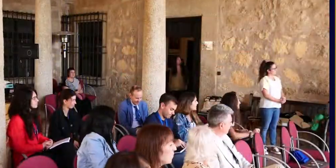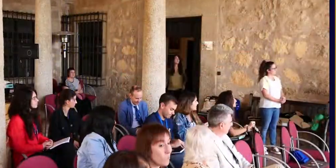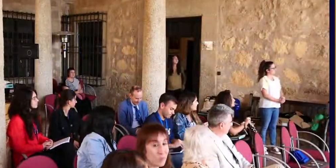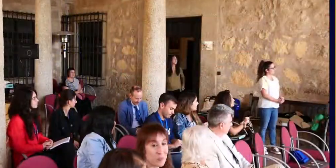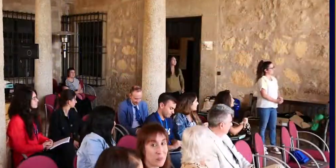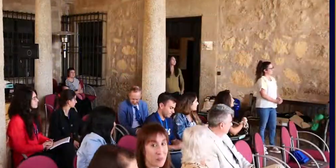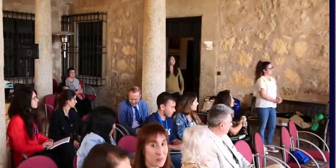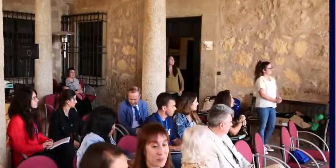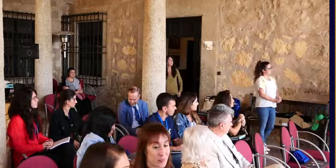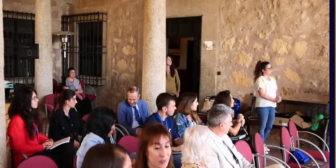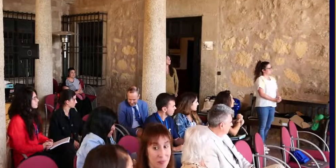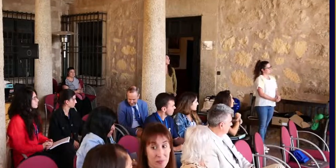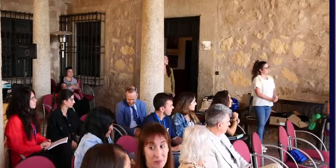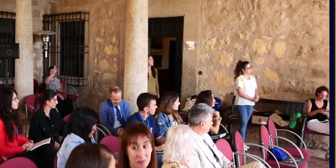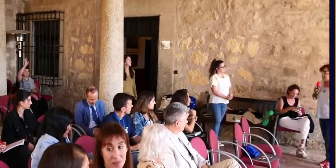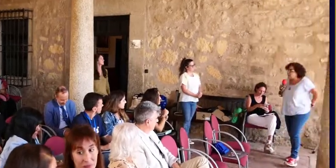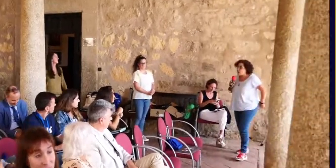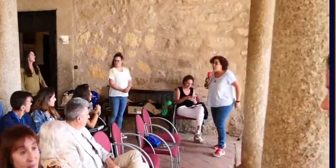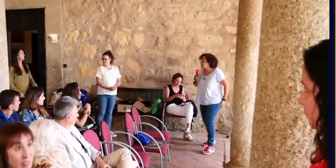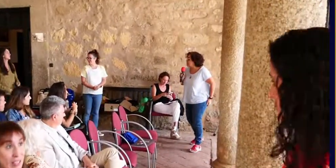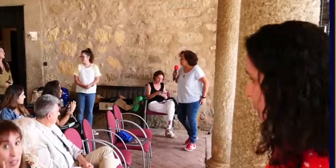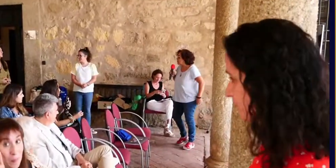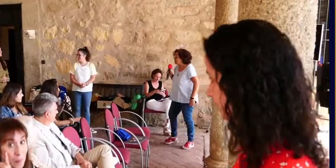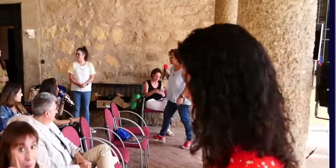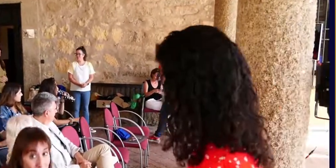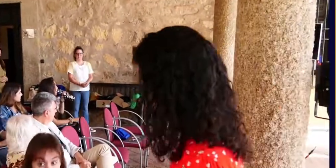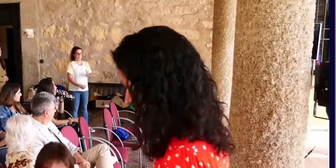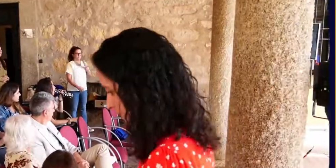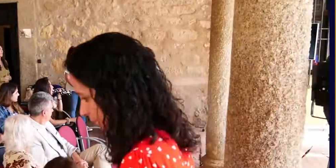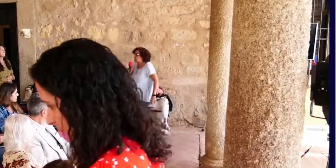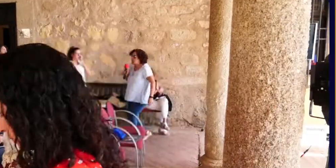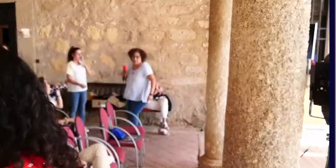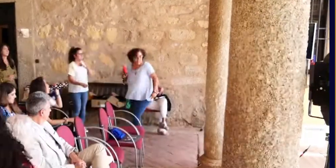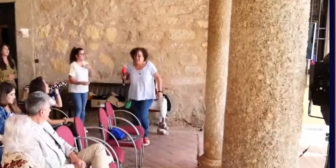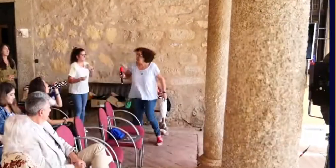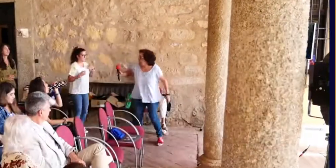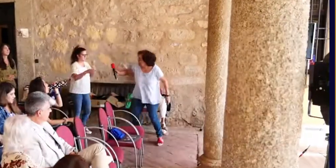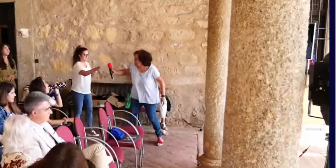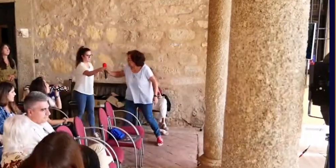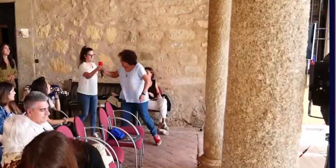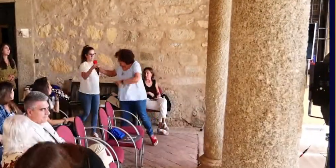antes Eva guerra no ha puesto un